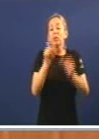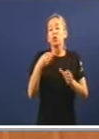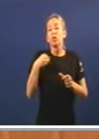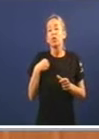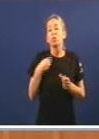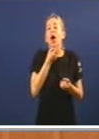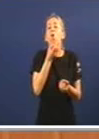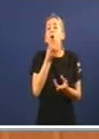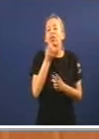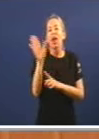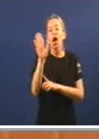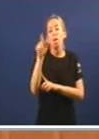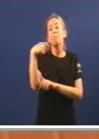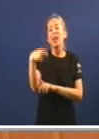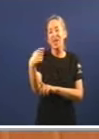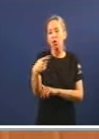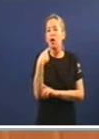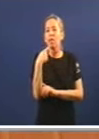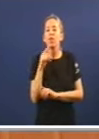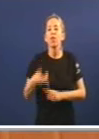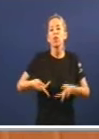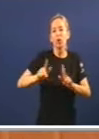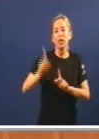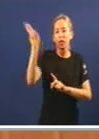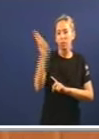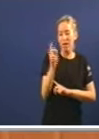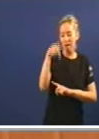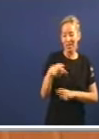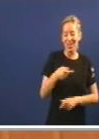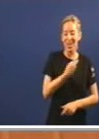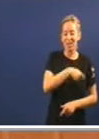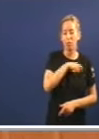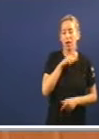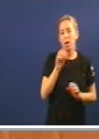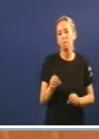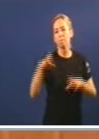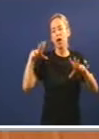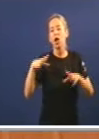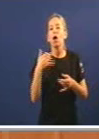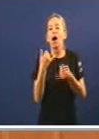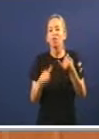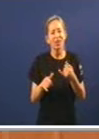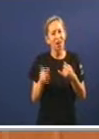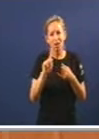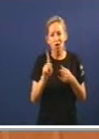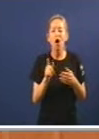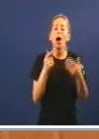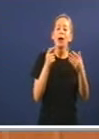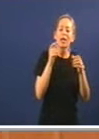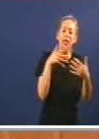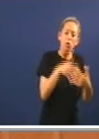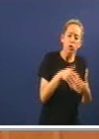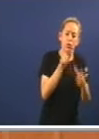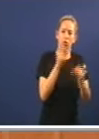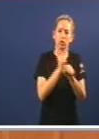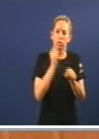traballadoras de Ferrol. O 3 de marzo tamén en Vitoria foron asesinados 5 traballadores cando era